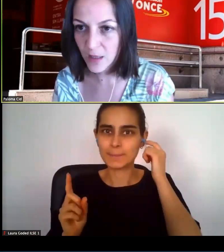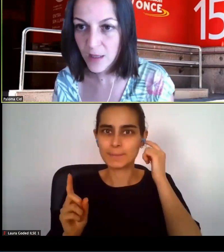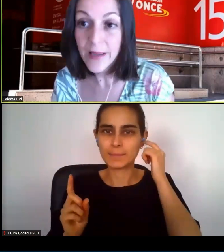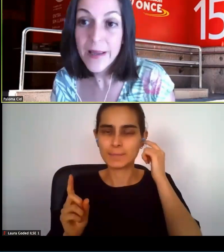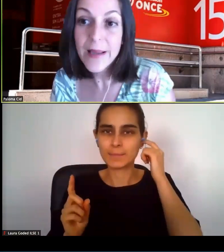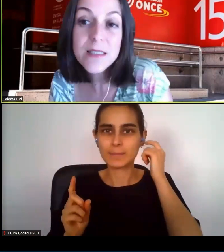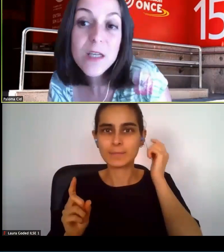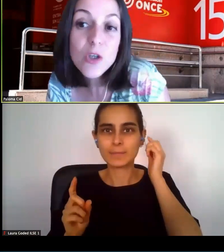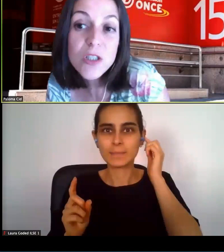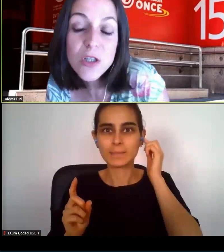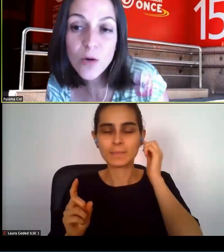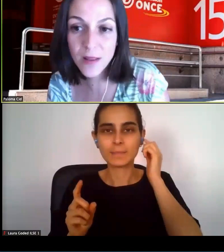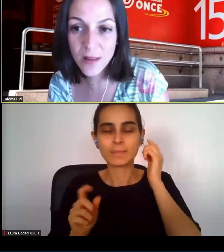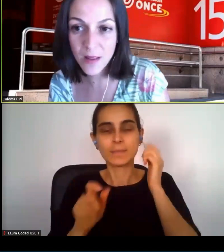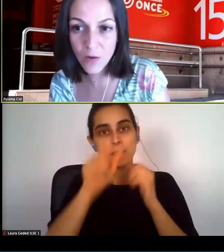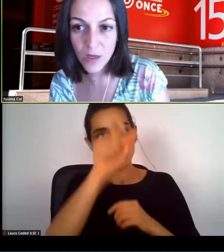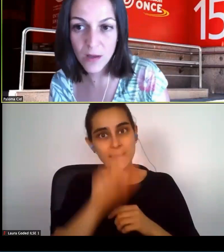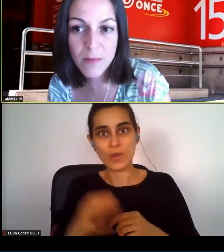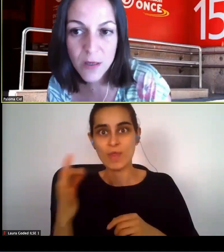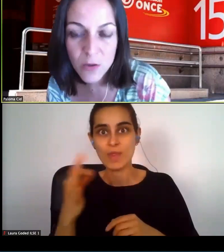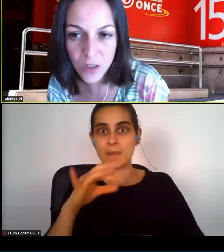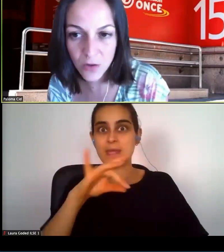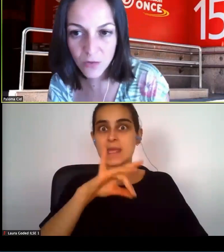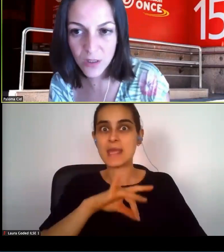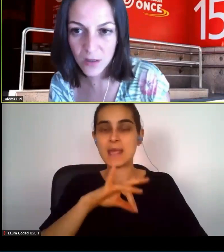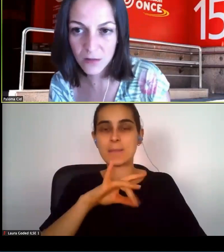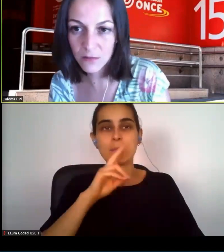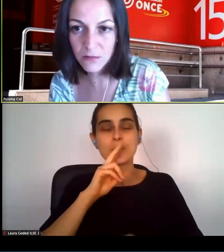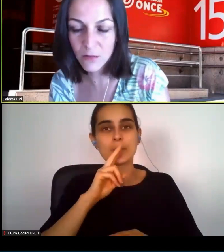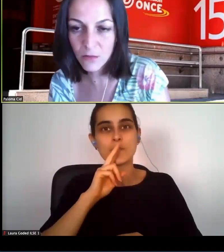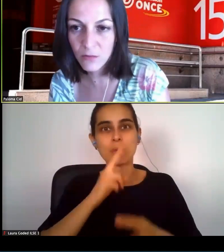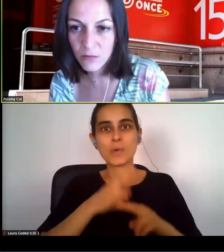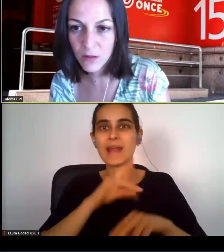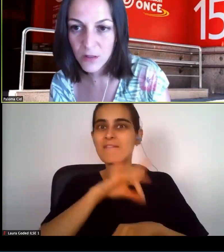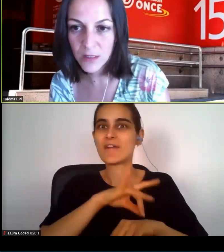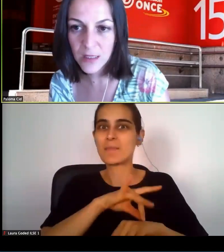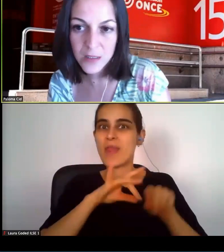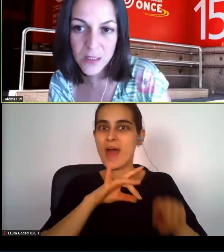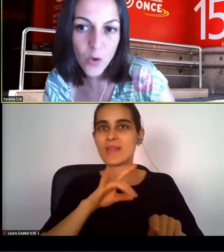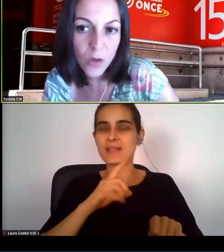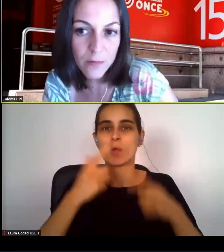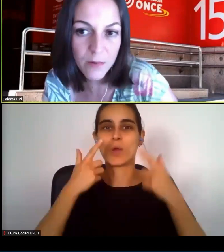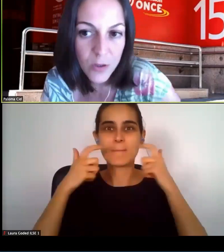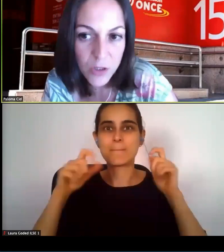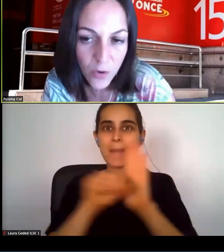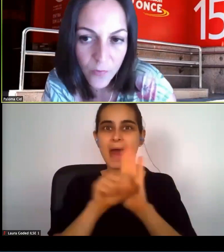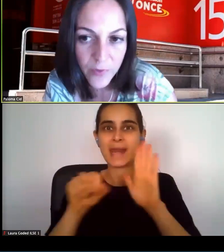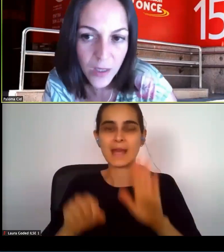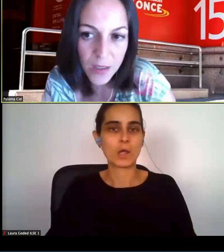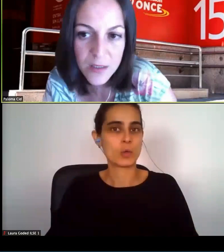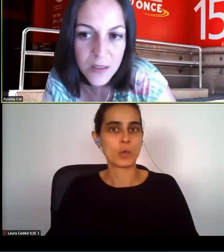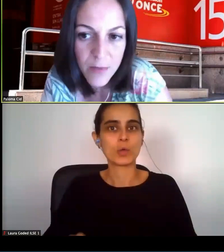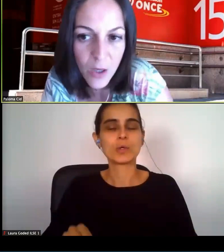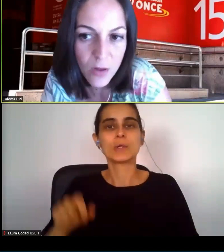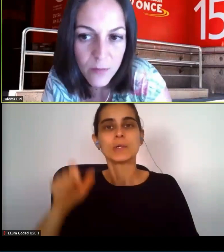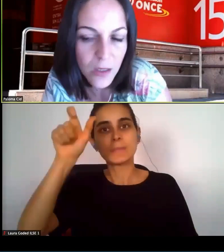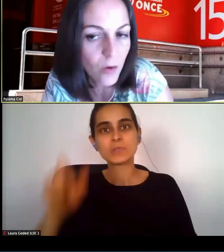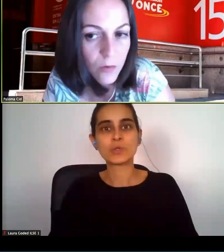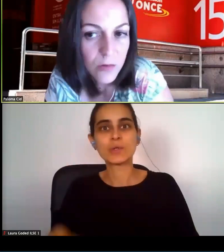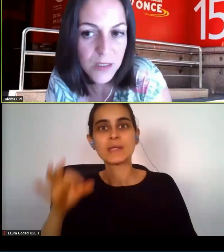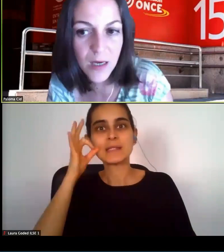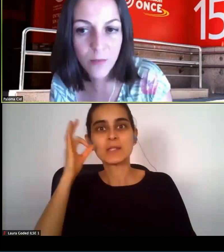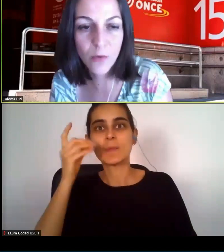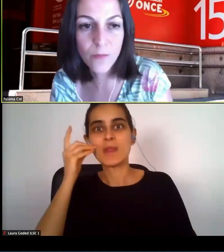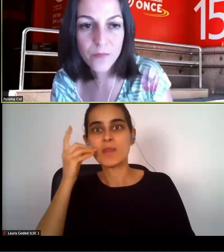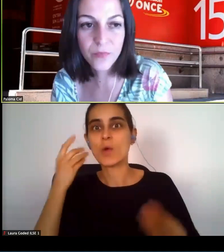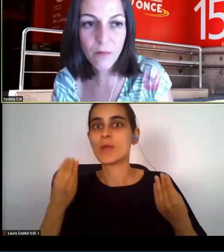enfermedad. El chico síndrome de Down que vive no sé dónde. No. El chico que vive no sé dónde es amigo de mi hijo.